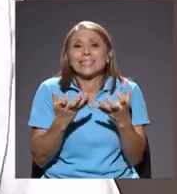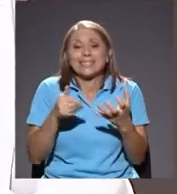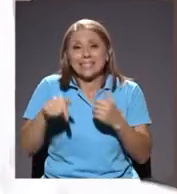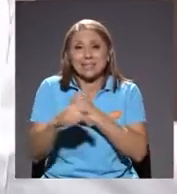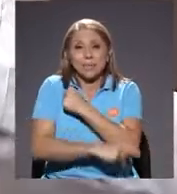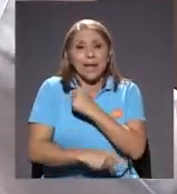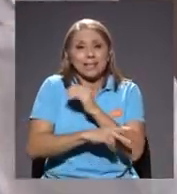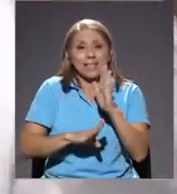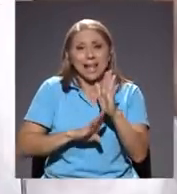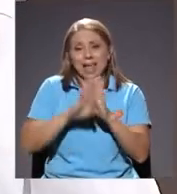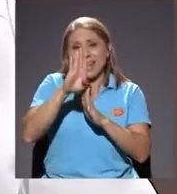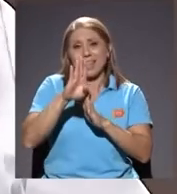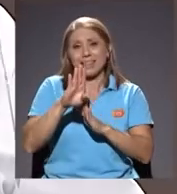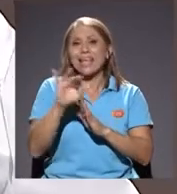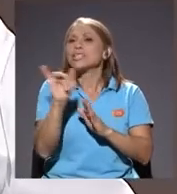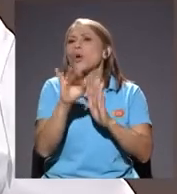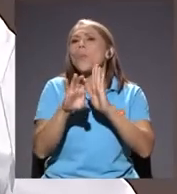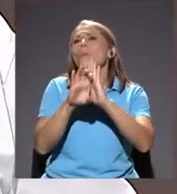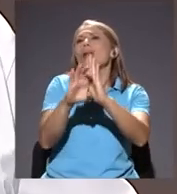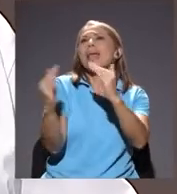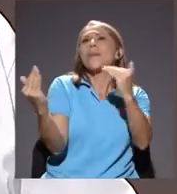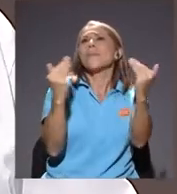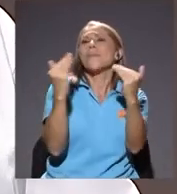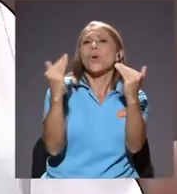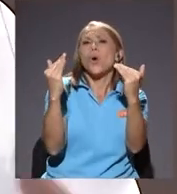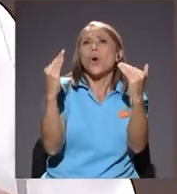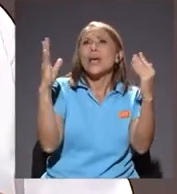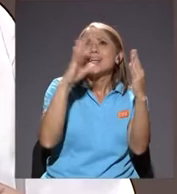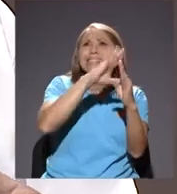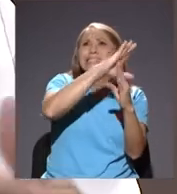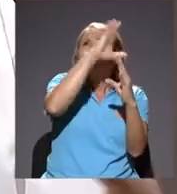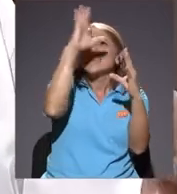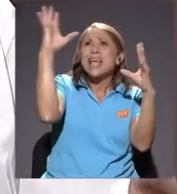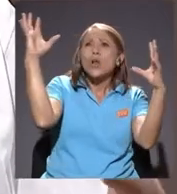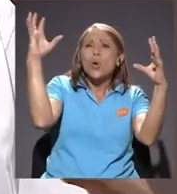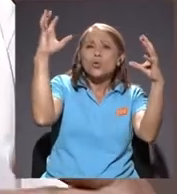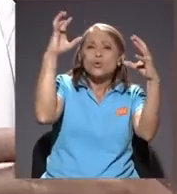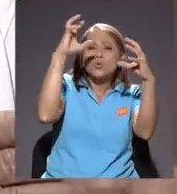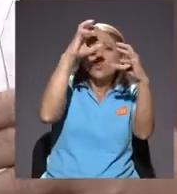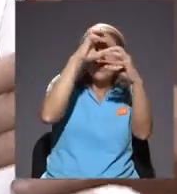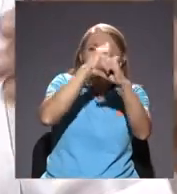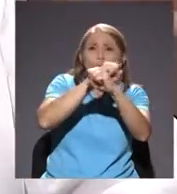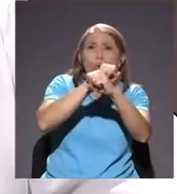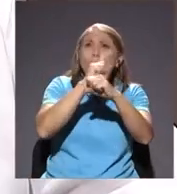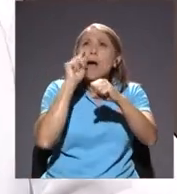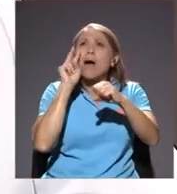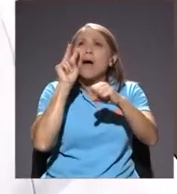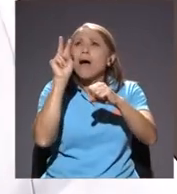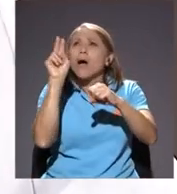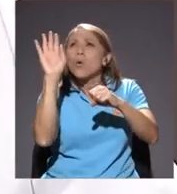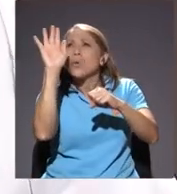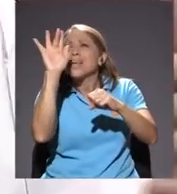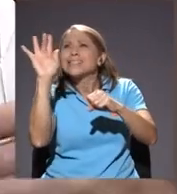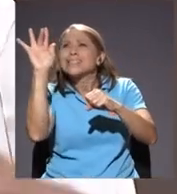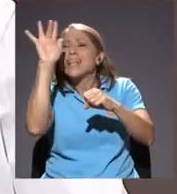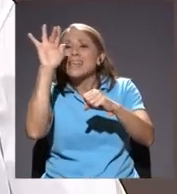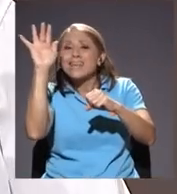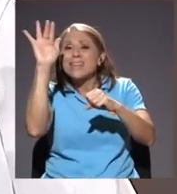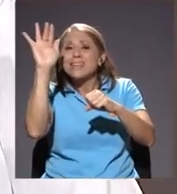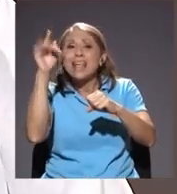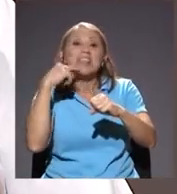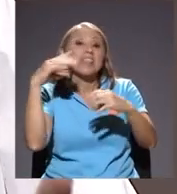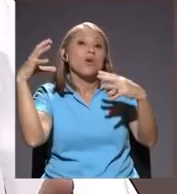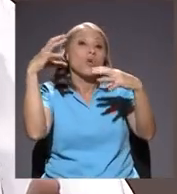como como refree de brillante en el cielo a un cielo oscuro porque debo oscuro porque a ratos uno ve para el norte está dado